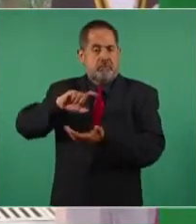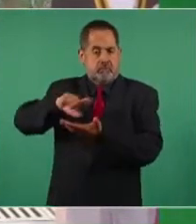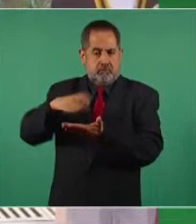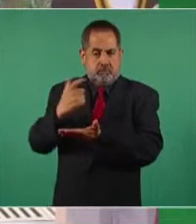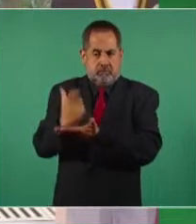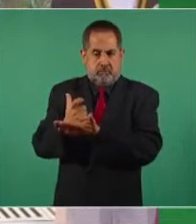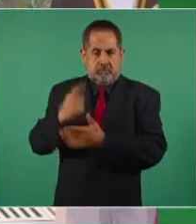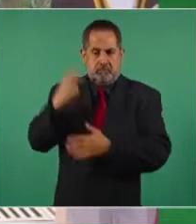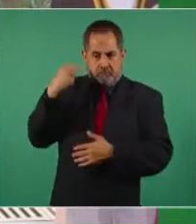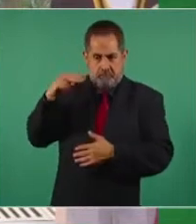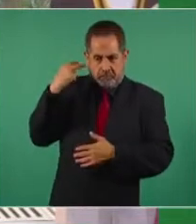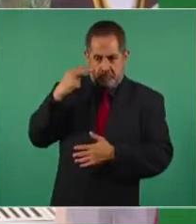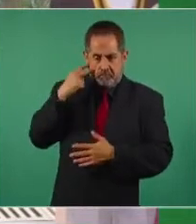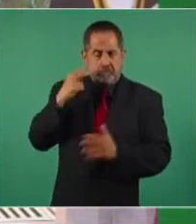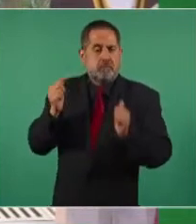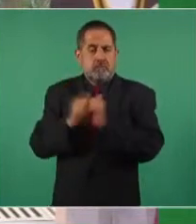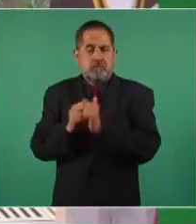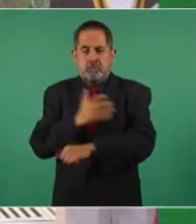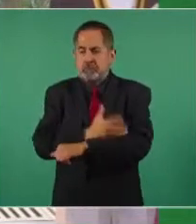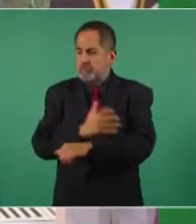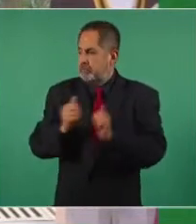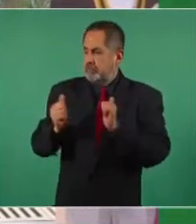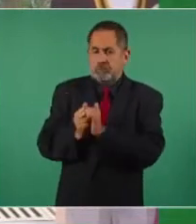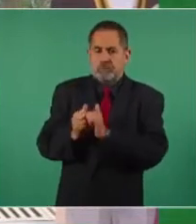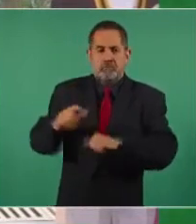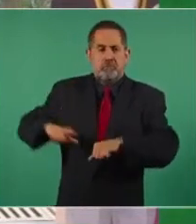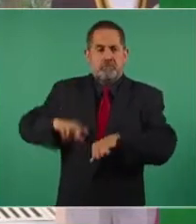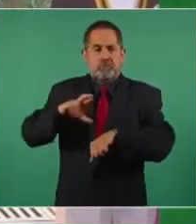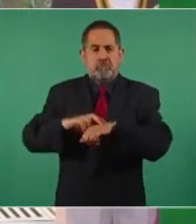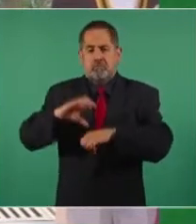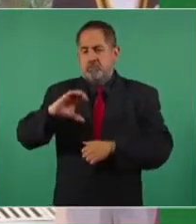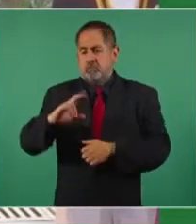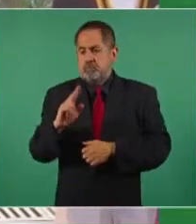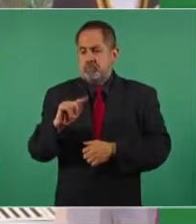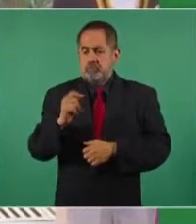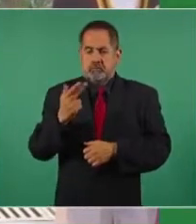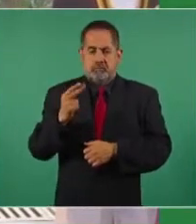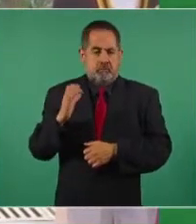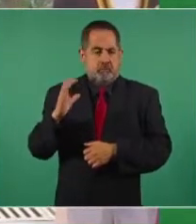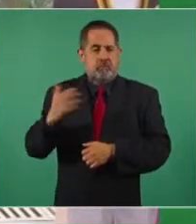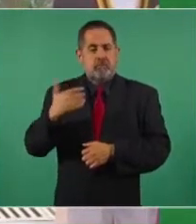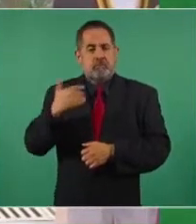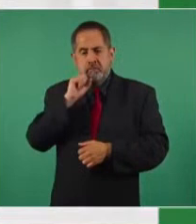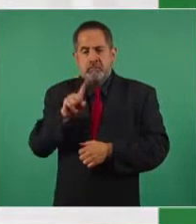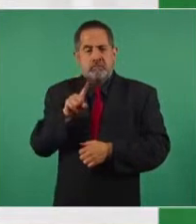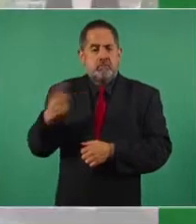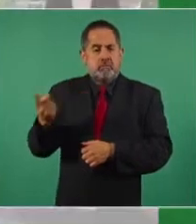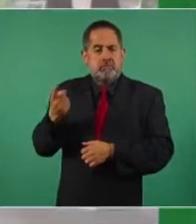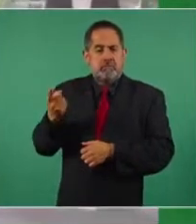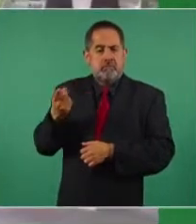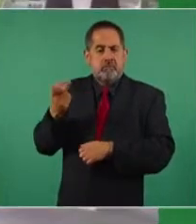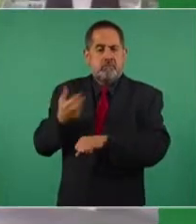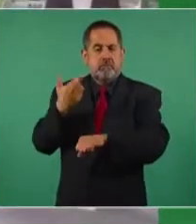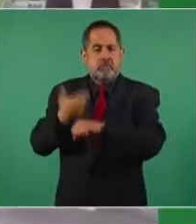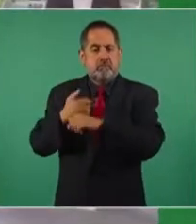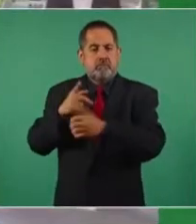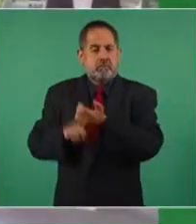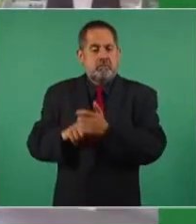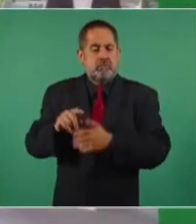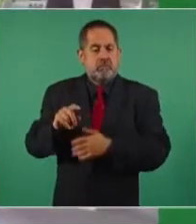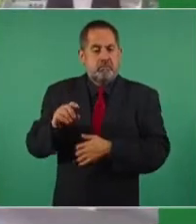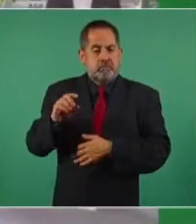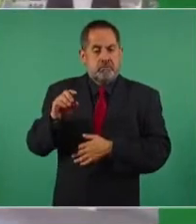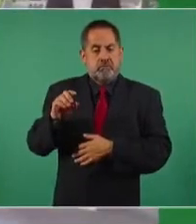veracruz acompañada de nuestro gobernador y luego a garcía así como de nuestro secretario de educación de